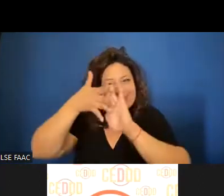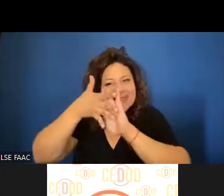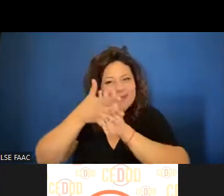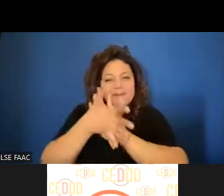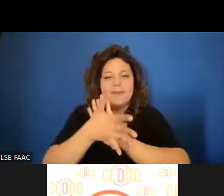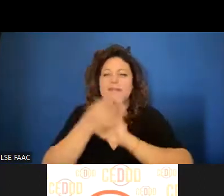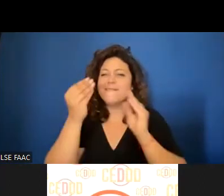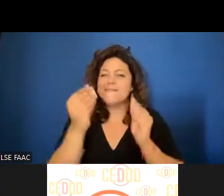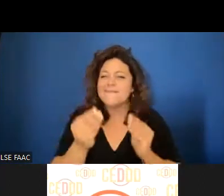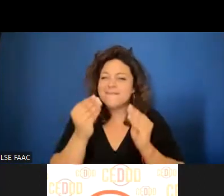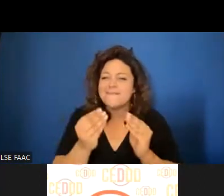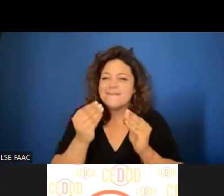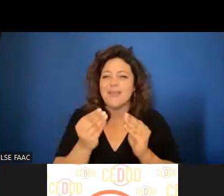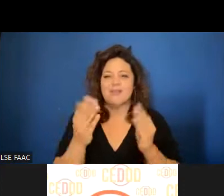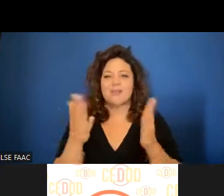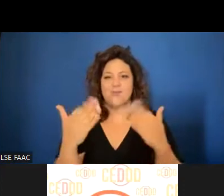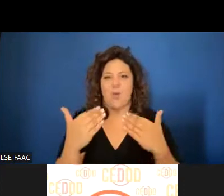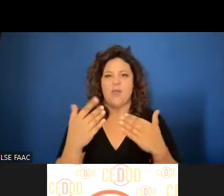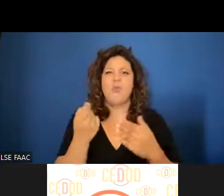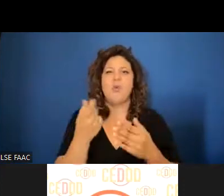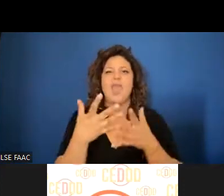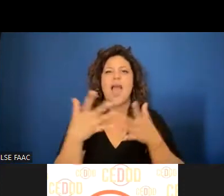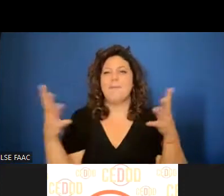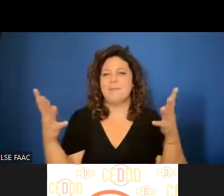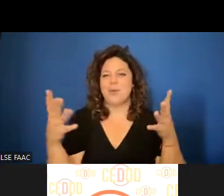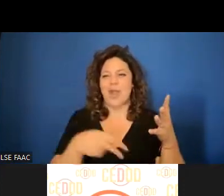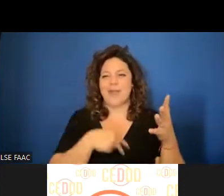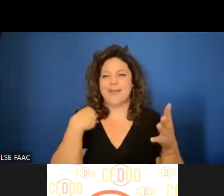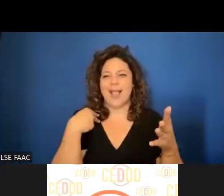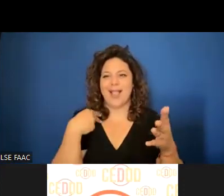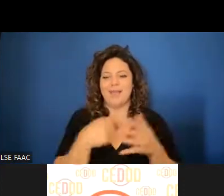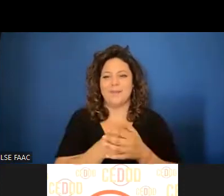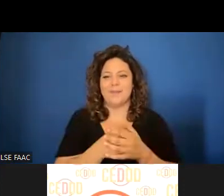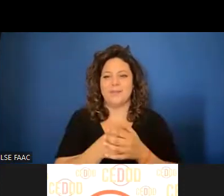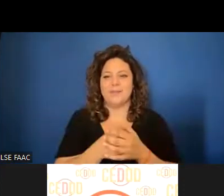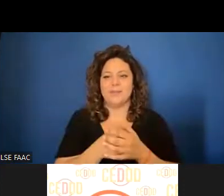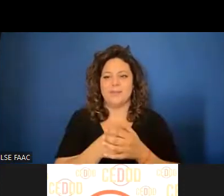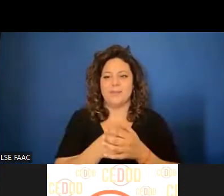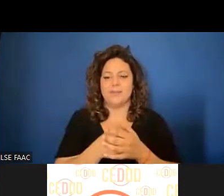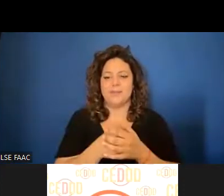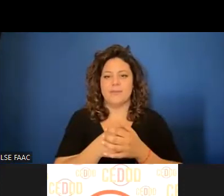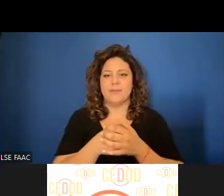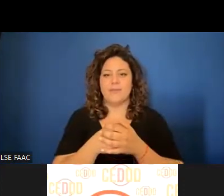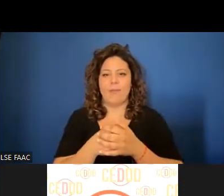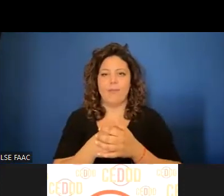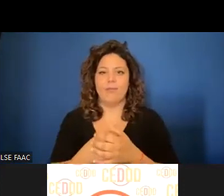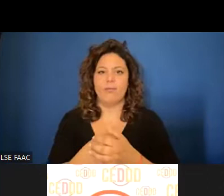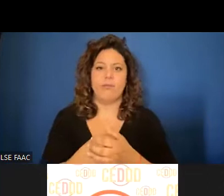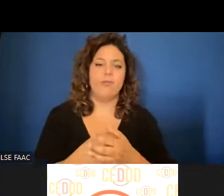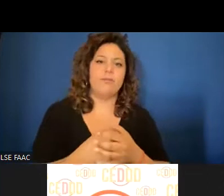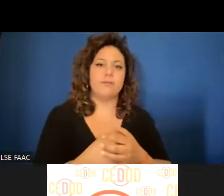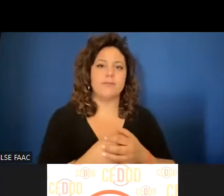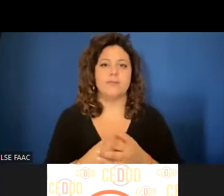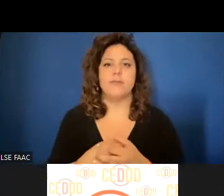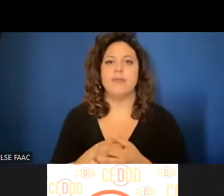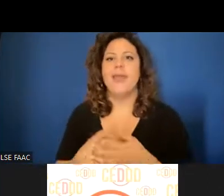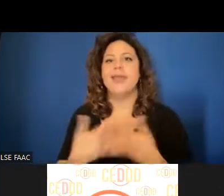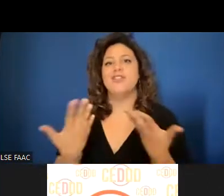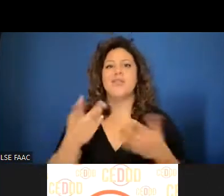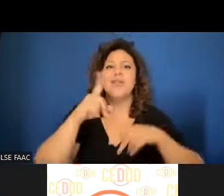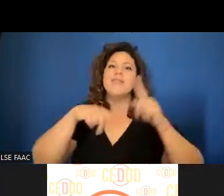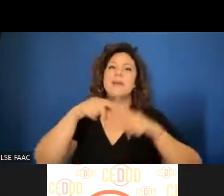Y escuchándote, quería preguntarte cómo ves tú esta nueva entidad. ¿Crees que va a tener